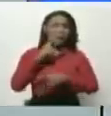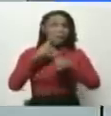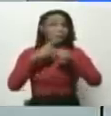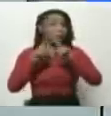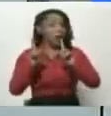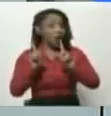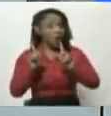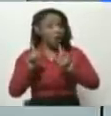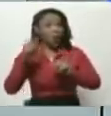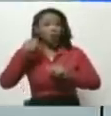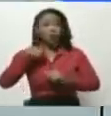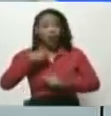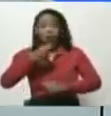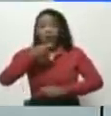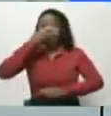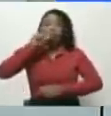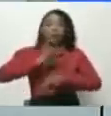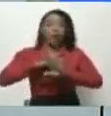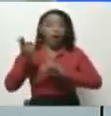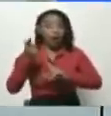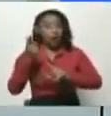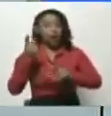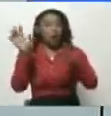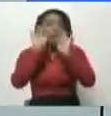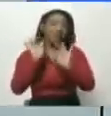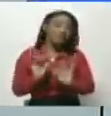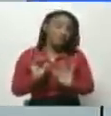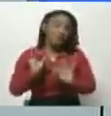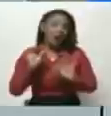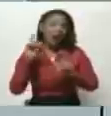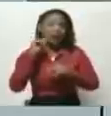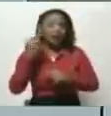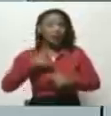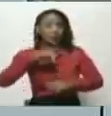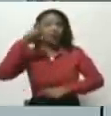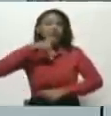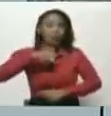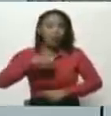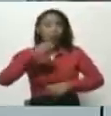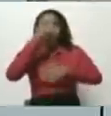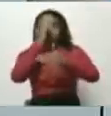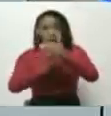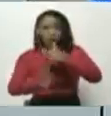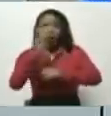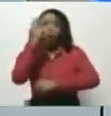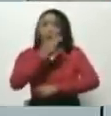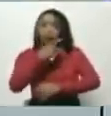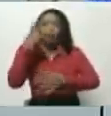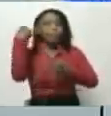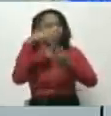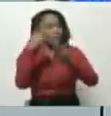paso a los remedios, porque es muy bonito, mucha prédica, necesitamos honestidad, bondad, compromiso, etc.